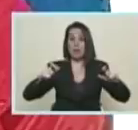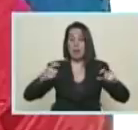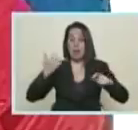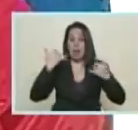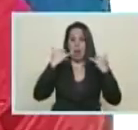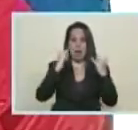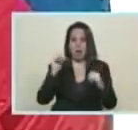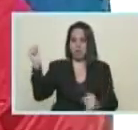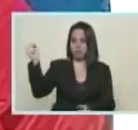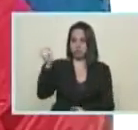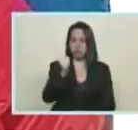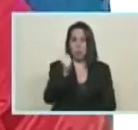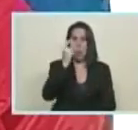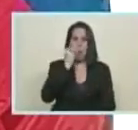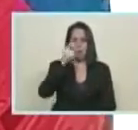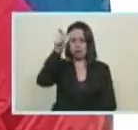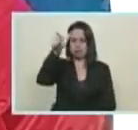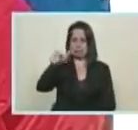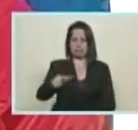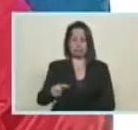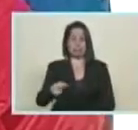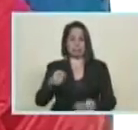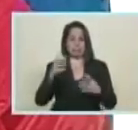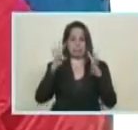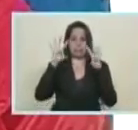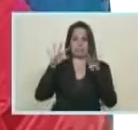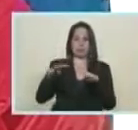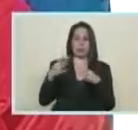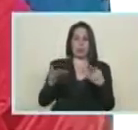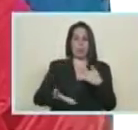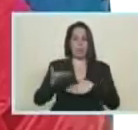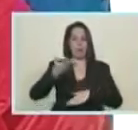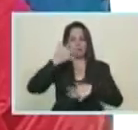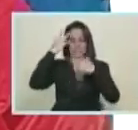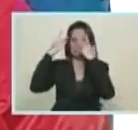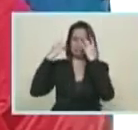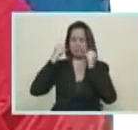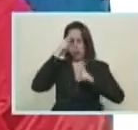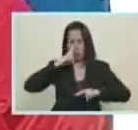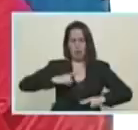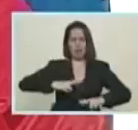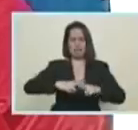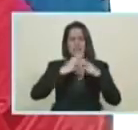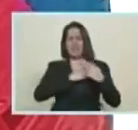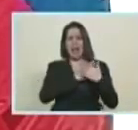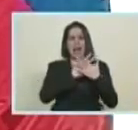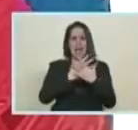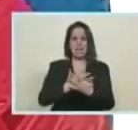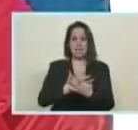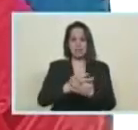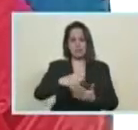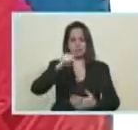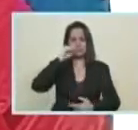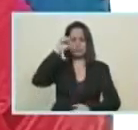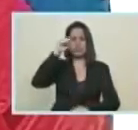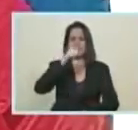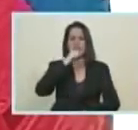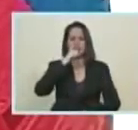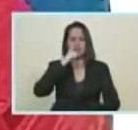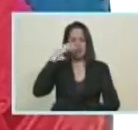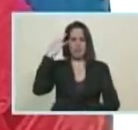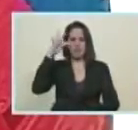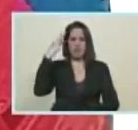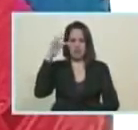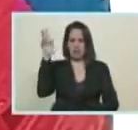hombre de la cualidad humana, de la capacidad profesional, de la honestidad y la valentía, como es el fiscal valiente